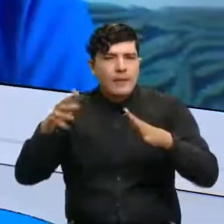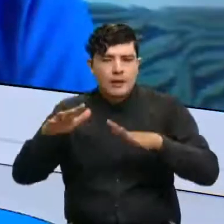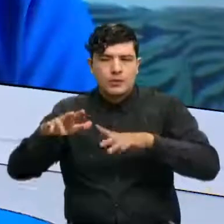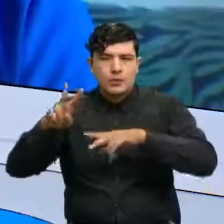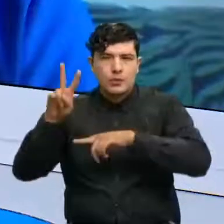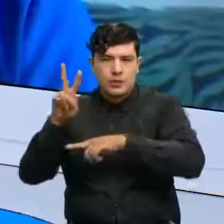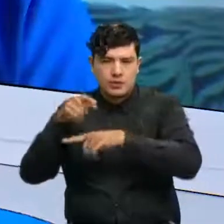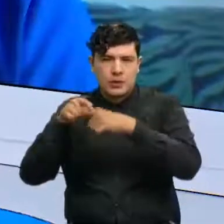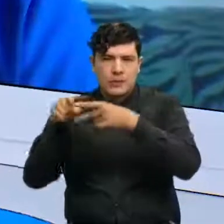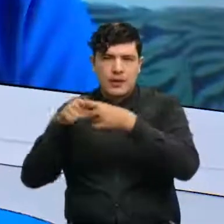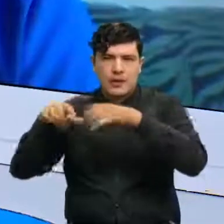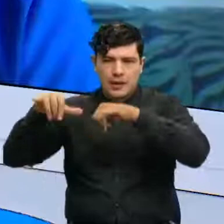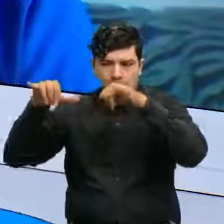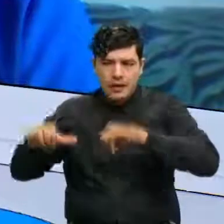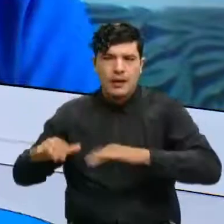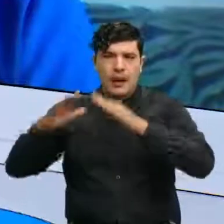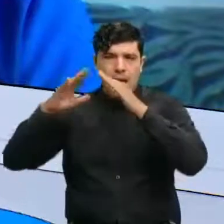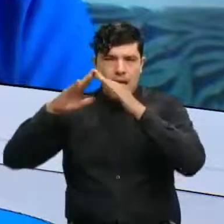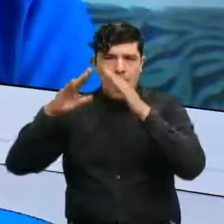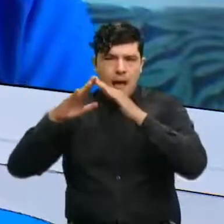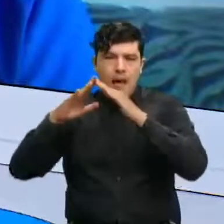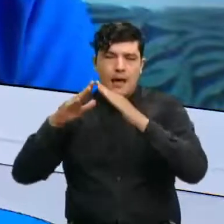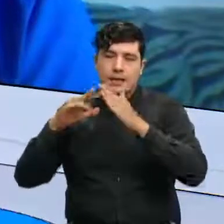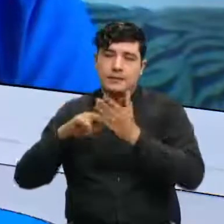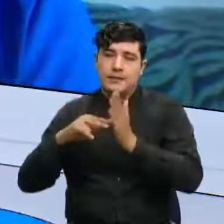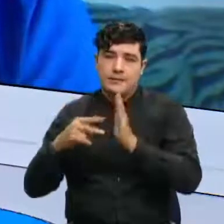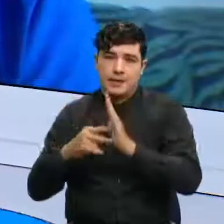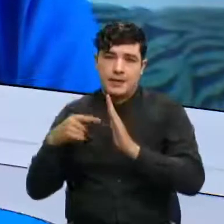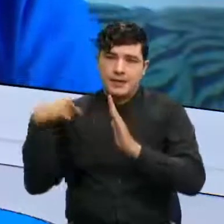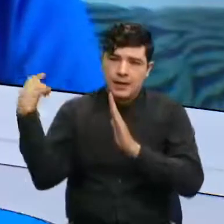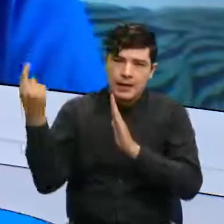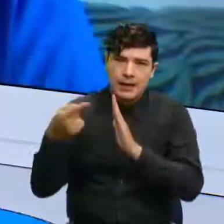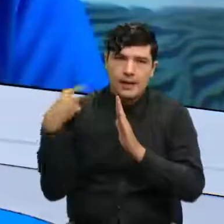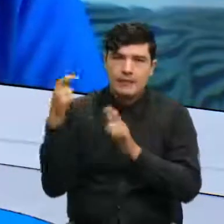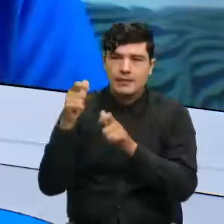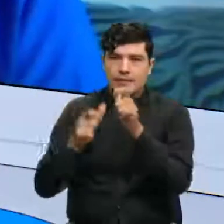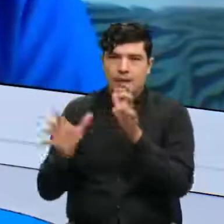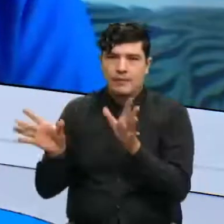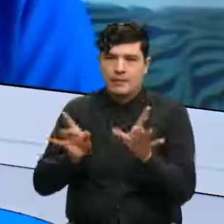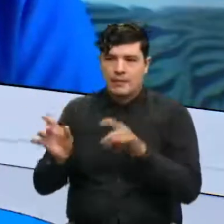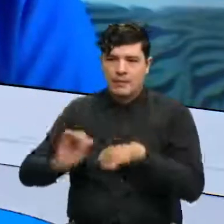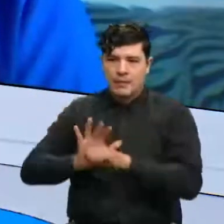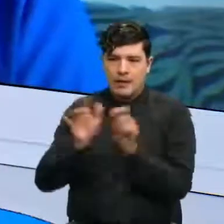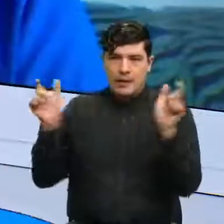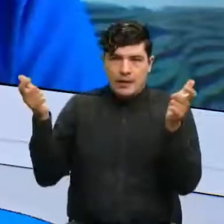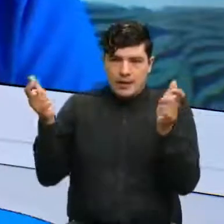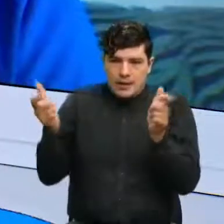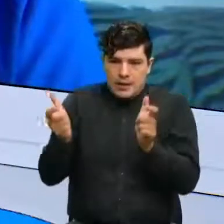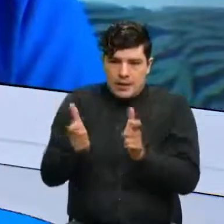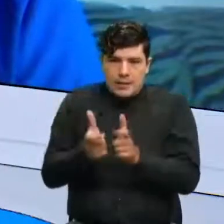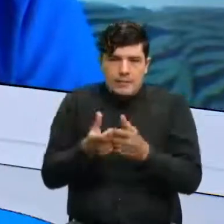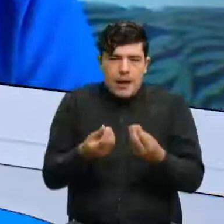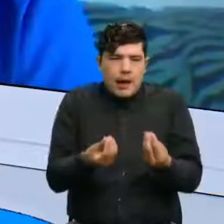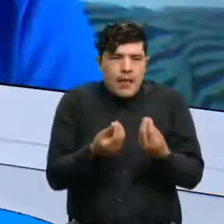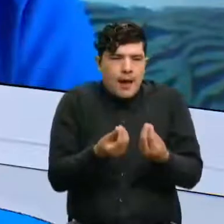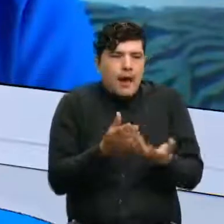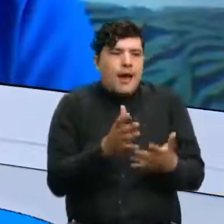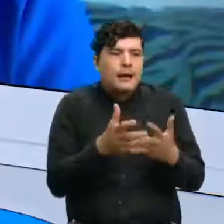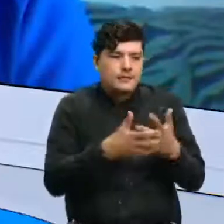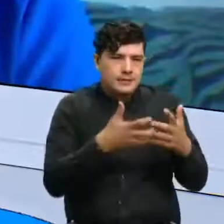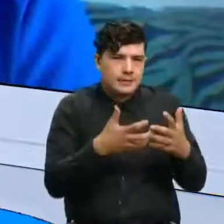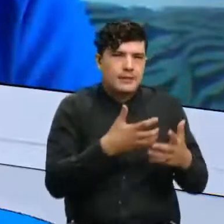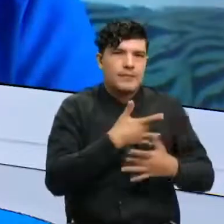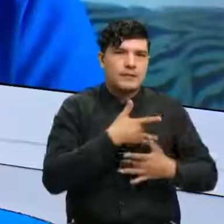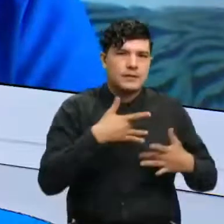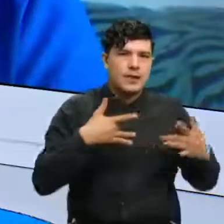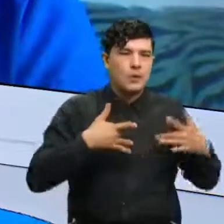permitiría una disminución del número de casos simultáneos y con ello que el sistema pudiera ofrecer camas a